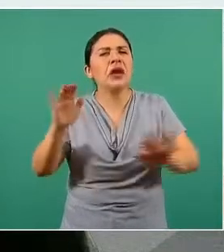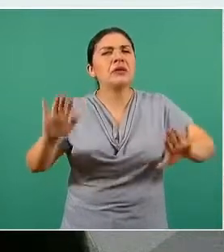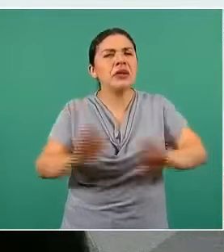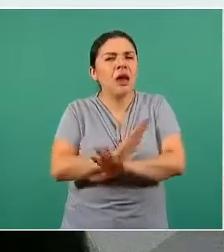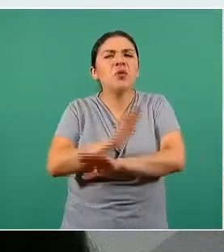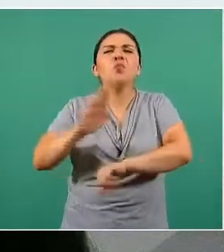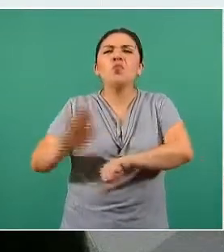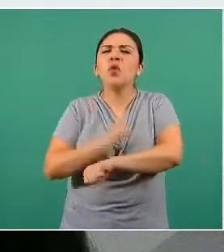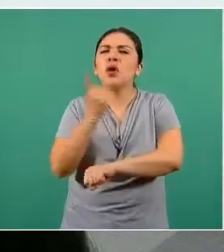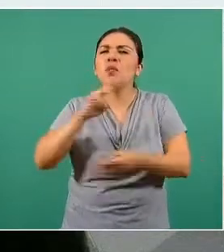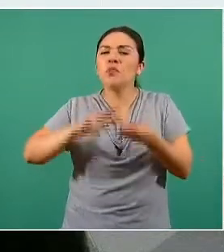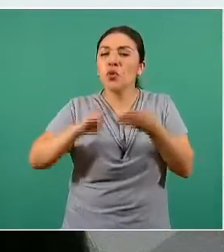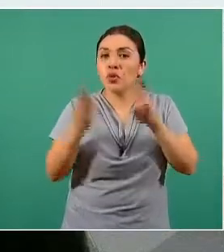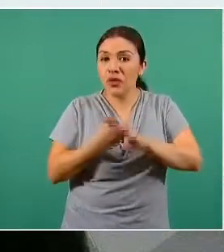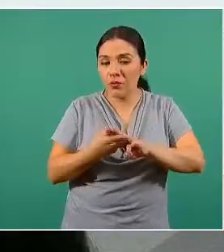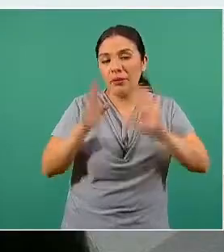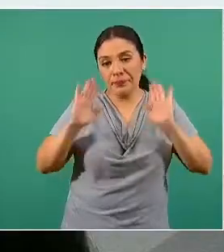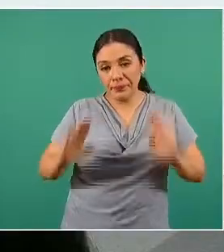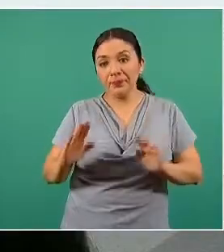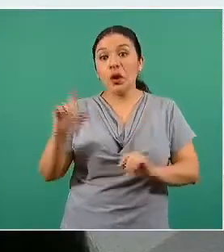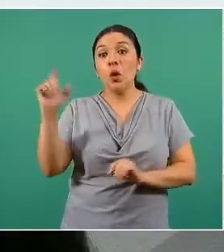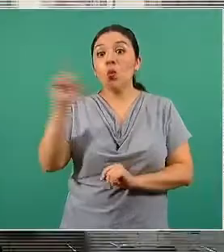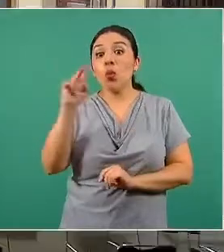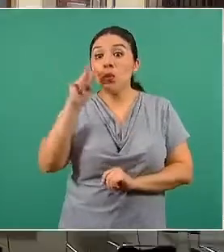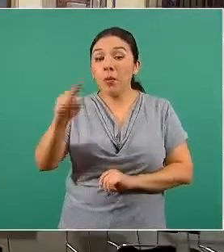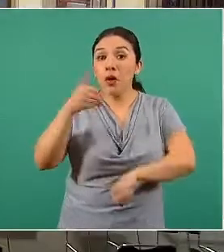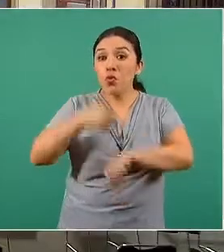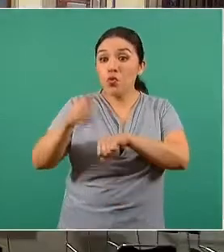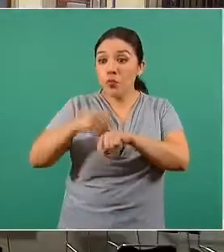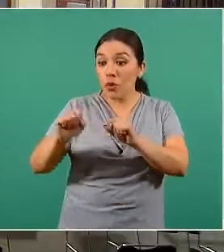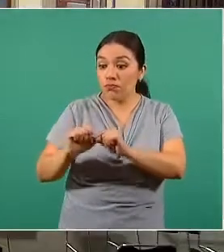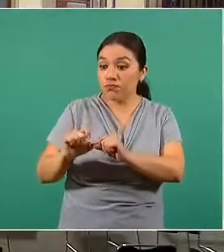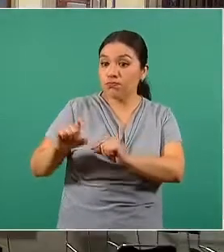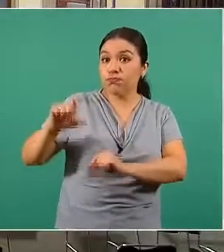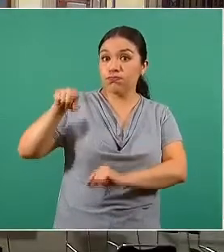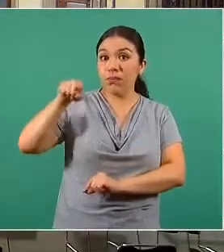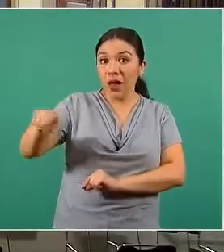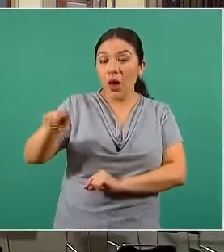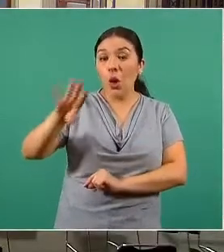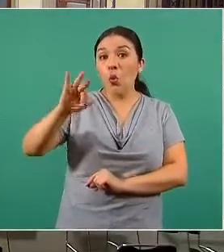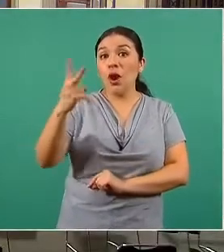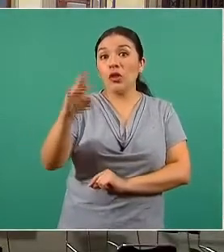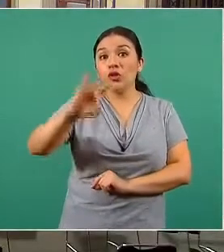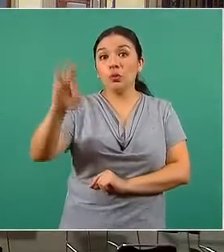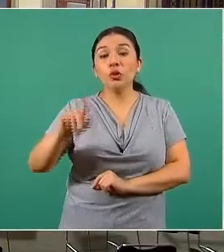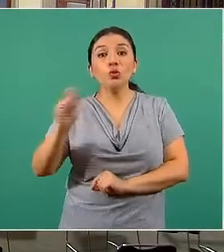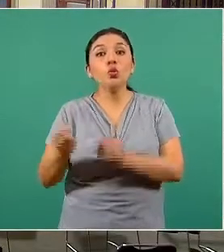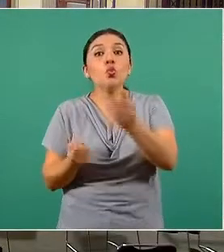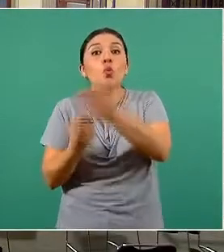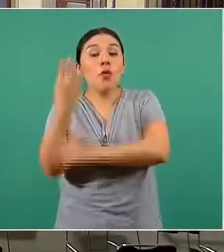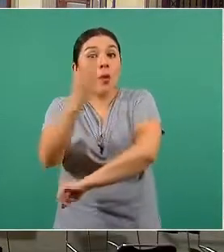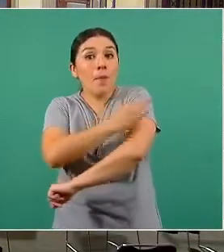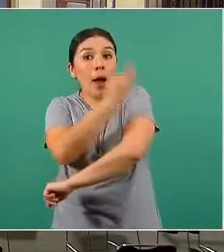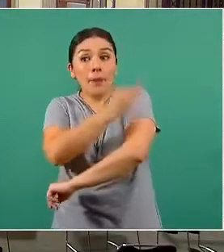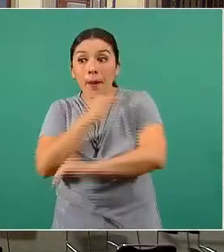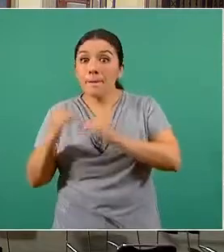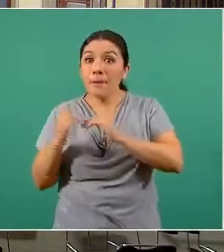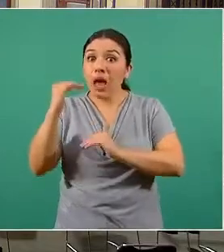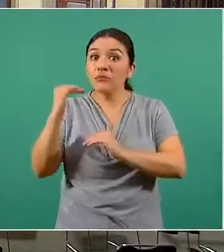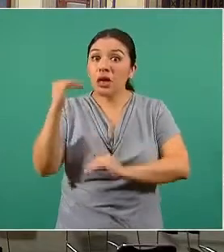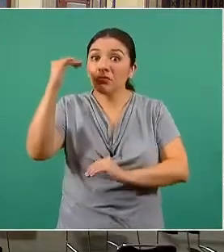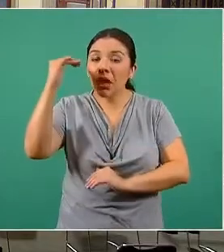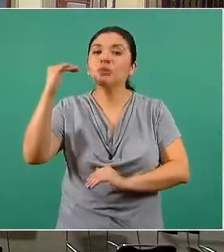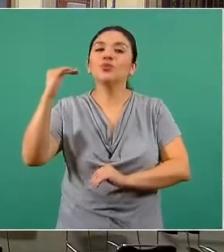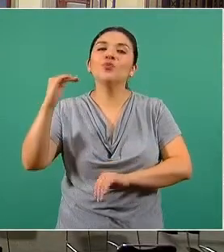cuál es la razón de este cambio. Cuando esta cifra aumenta, cuando el porcentaje de esquemas nuevos aumenta, es porque se